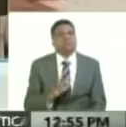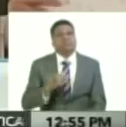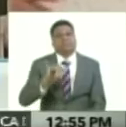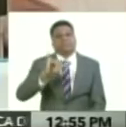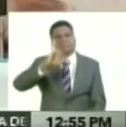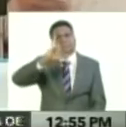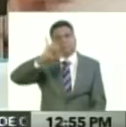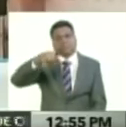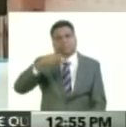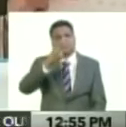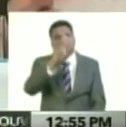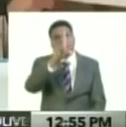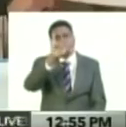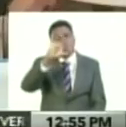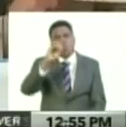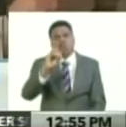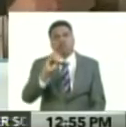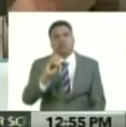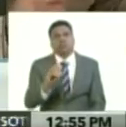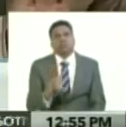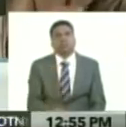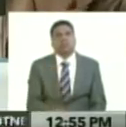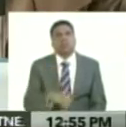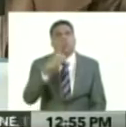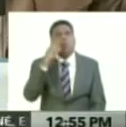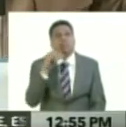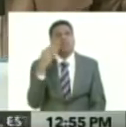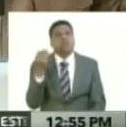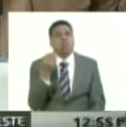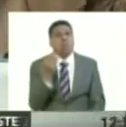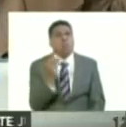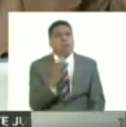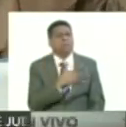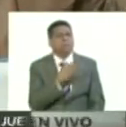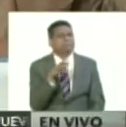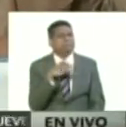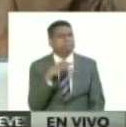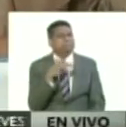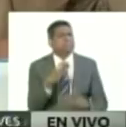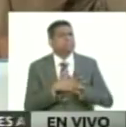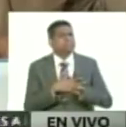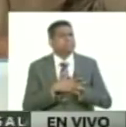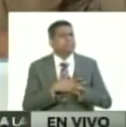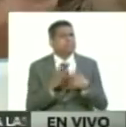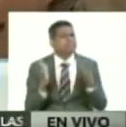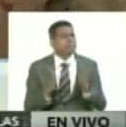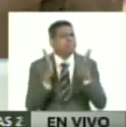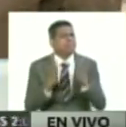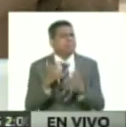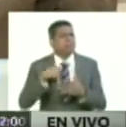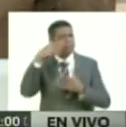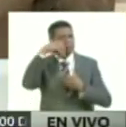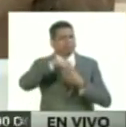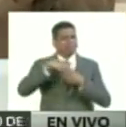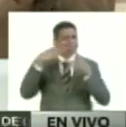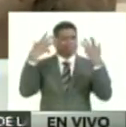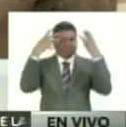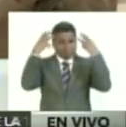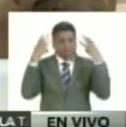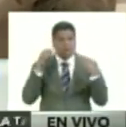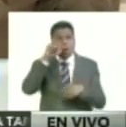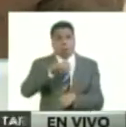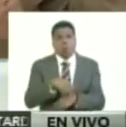Borges cuáles son las verdaderas motivaciones de Henry Ramos Alup? Miren, estamos a día 8